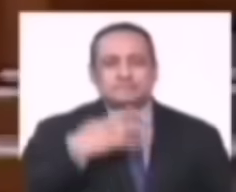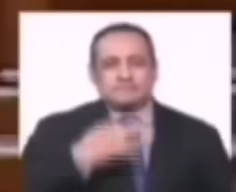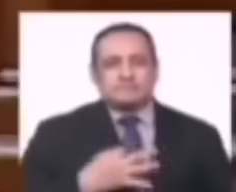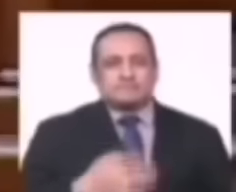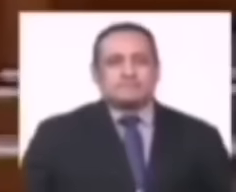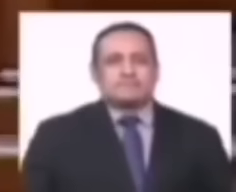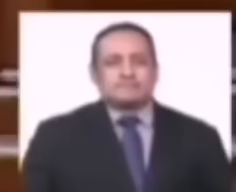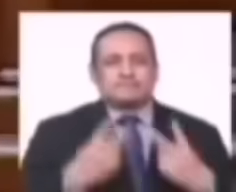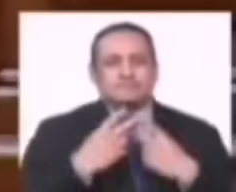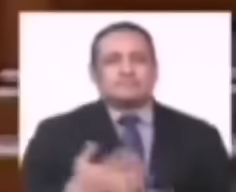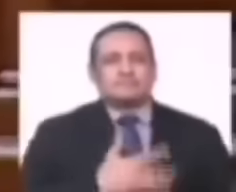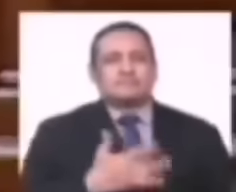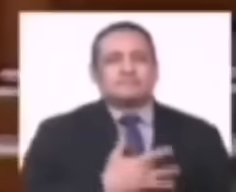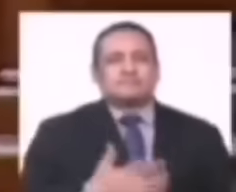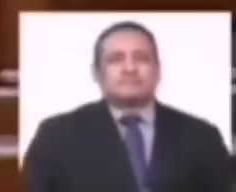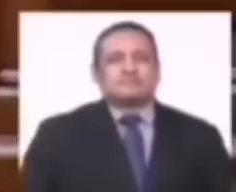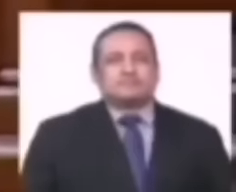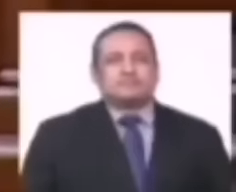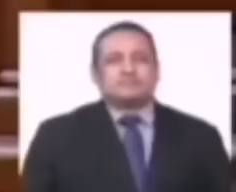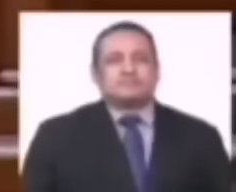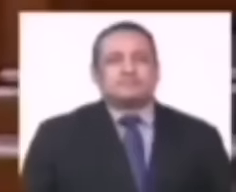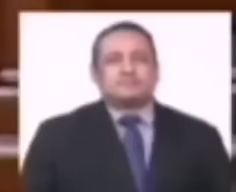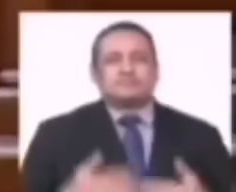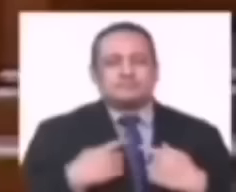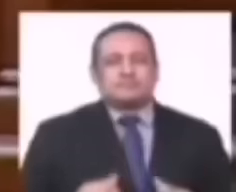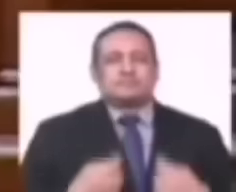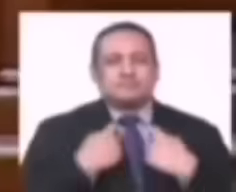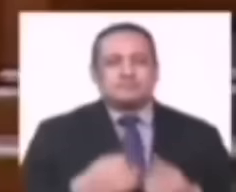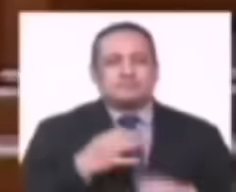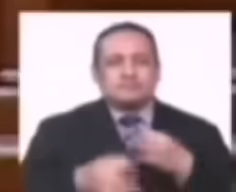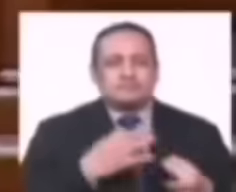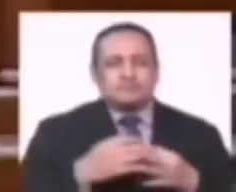me siento presionado a tratar de